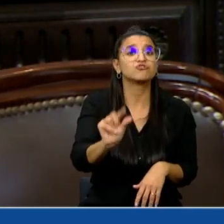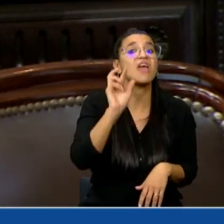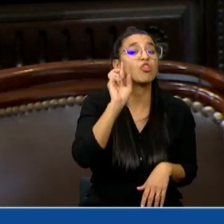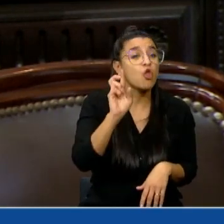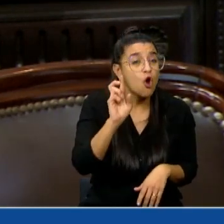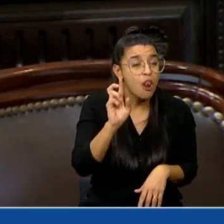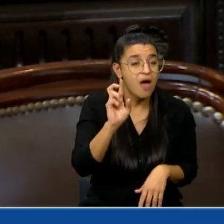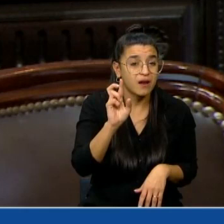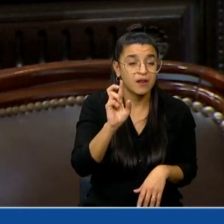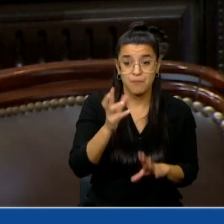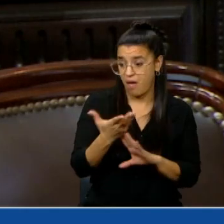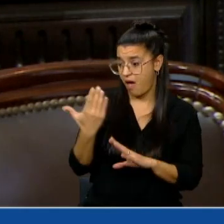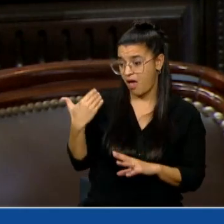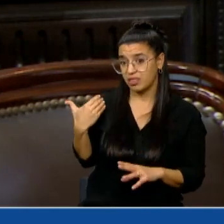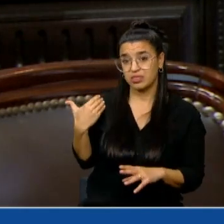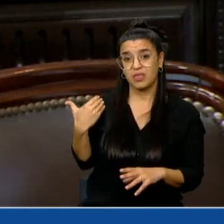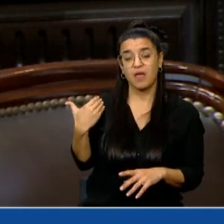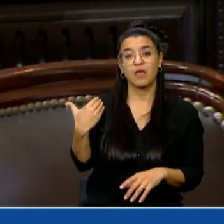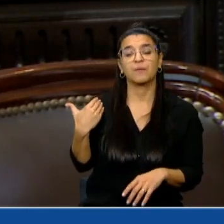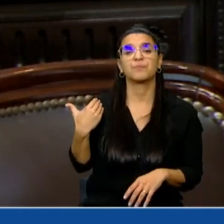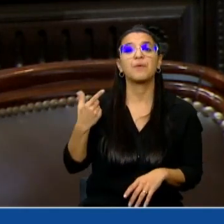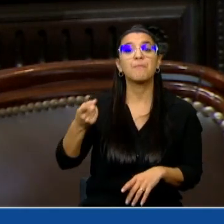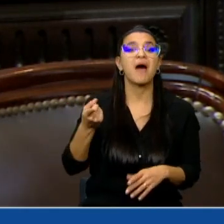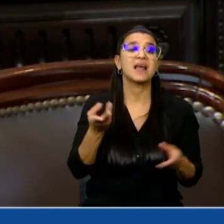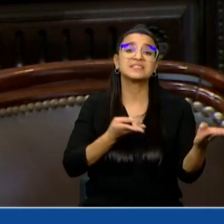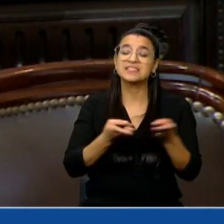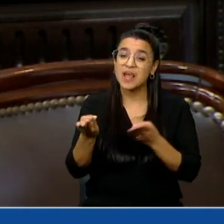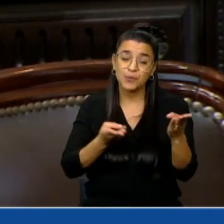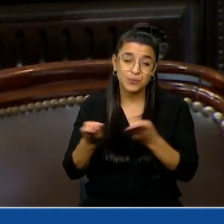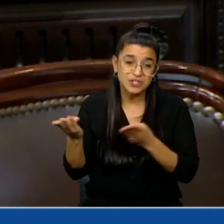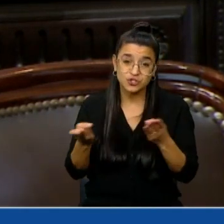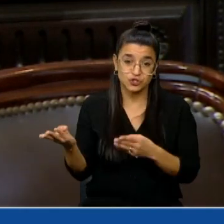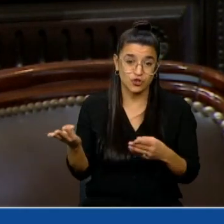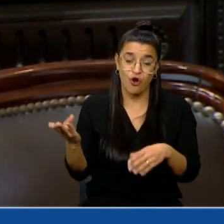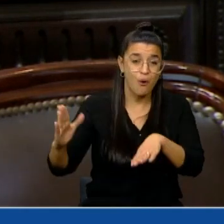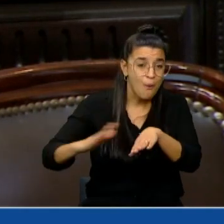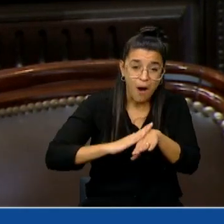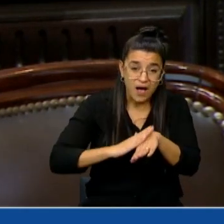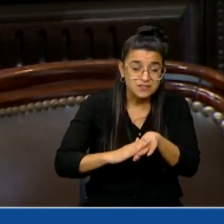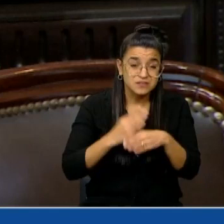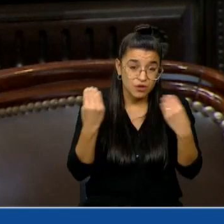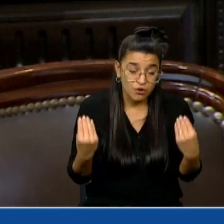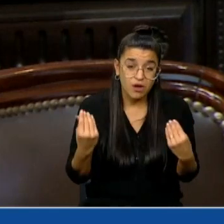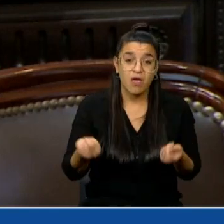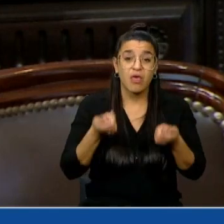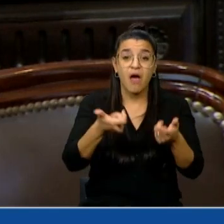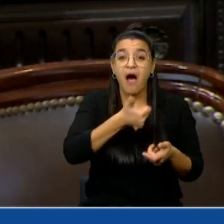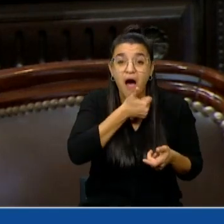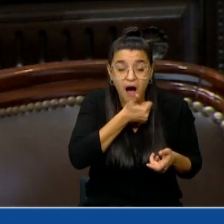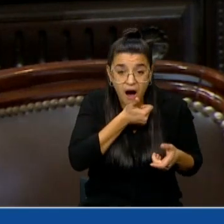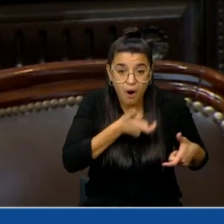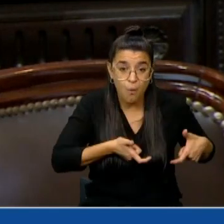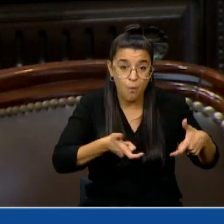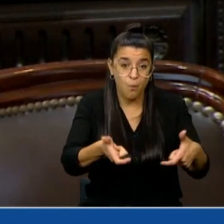dólares que fueron tomados para un servicio esencial, un servicio humano, como es la provisión de agua